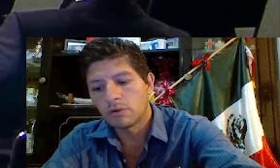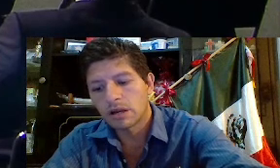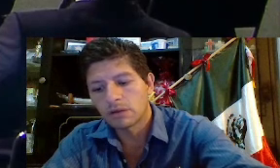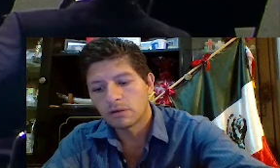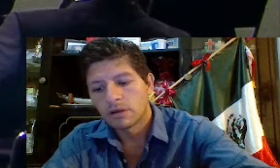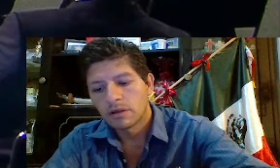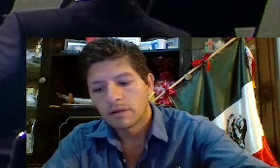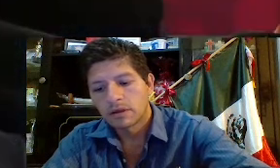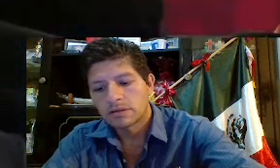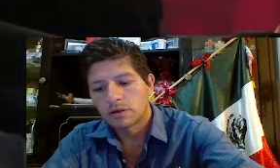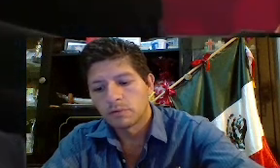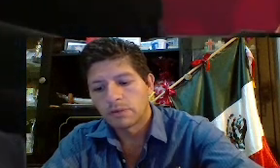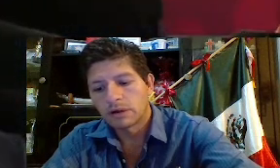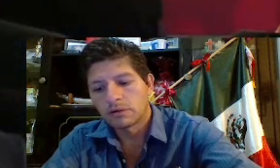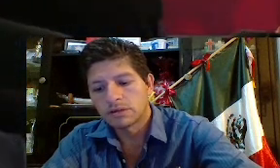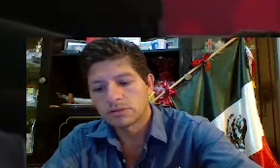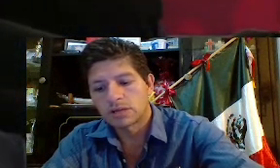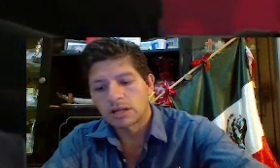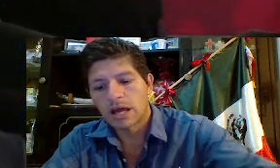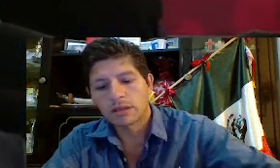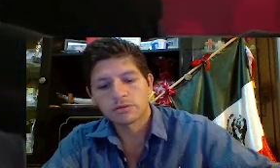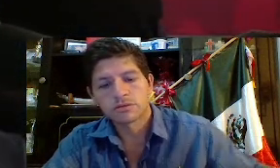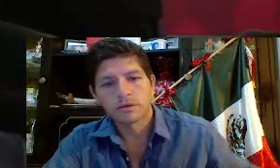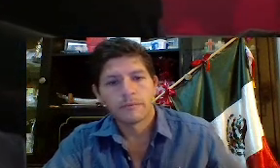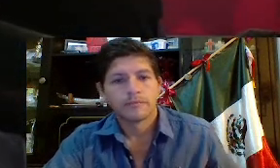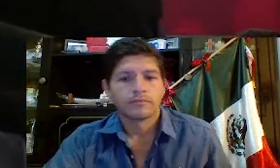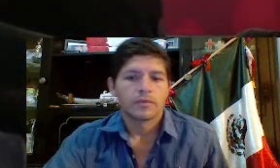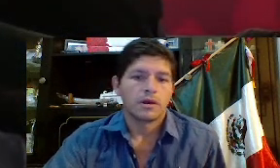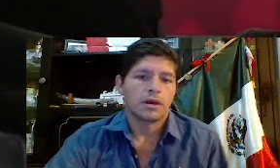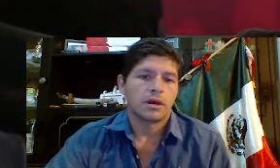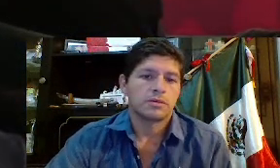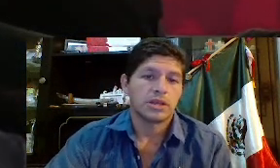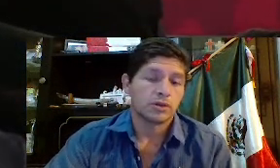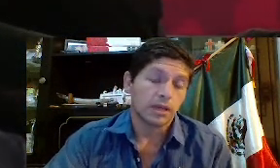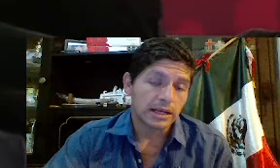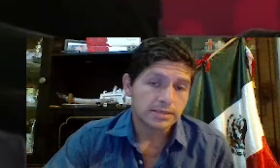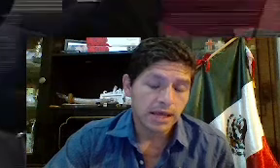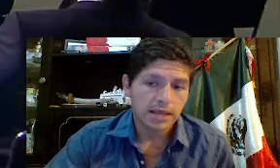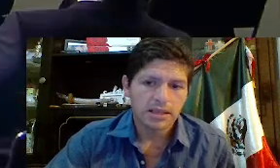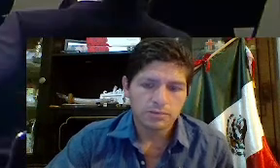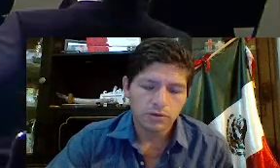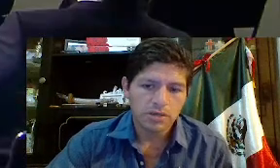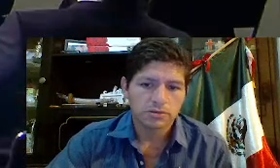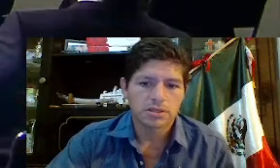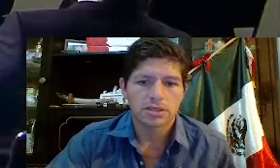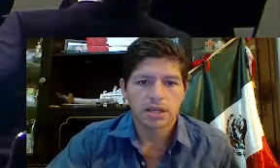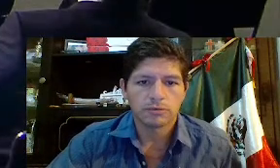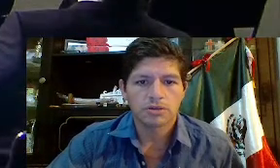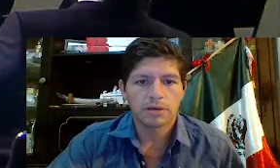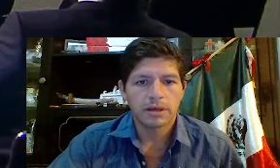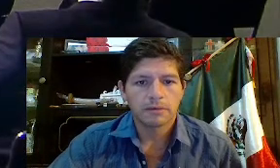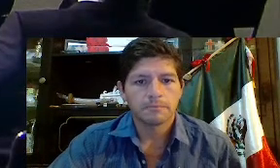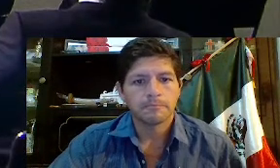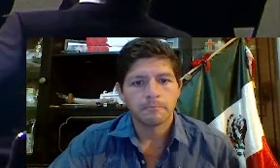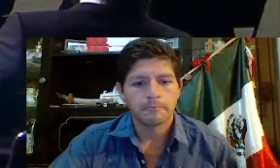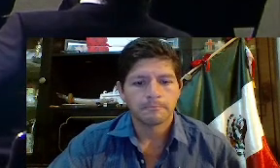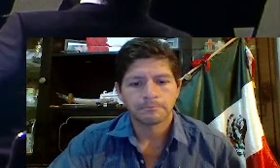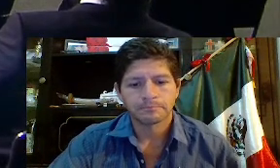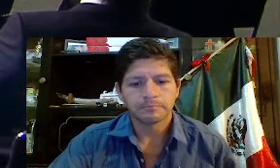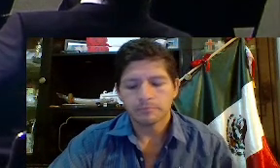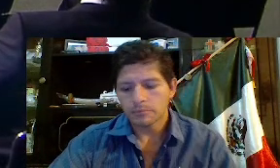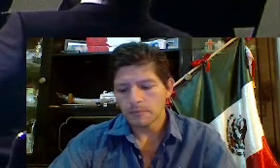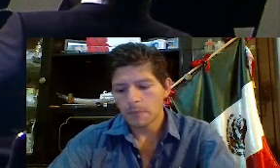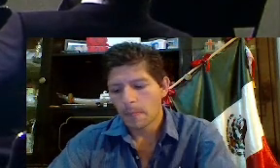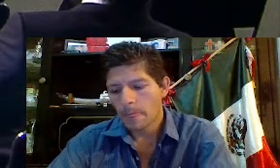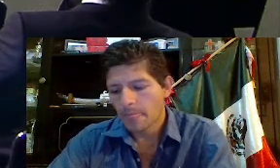este acuerdo, que se cumpla con estos tratados, en todas las tiendas, muchas cosas que tenemos que ver. Ya